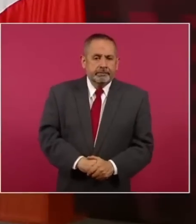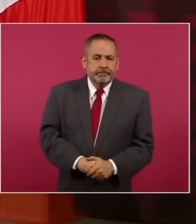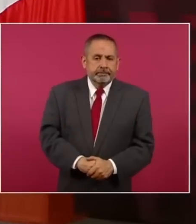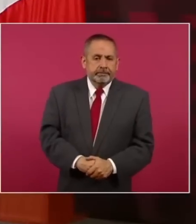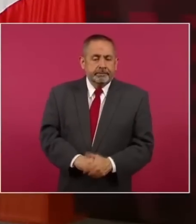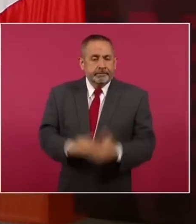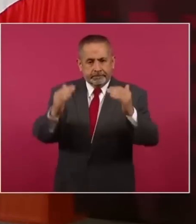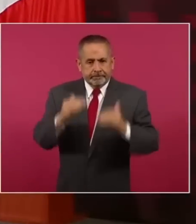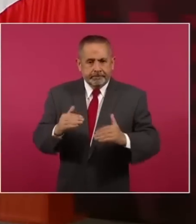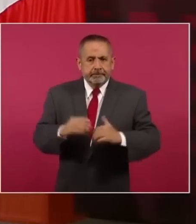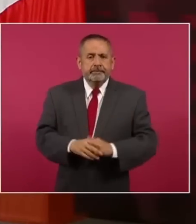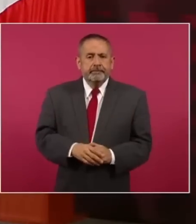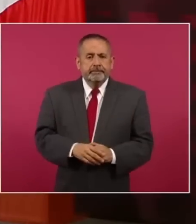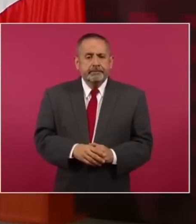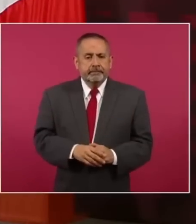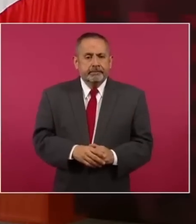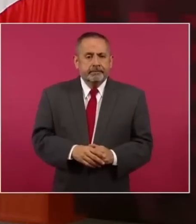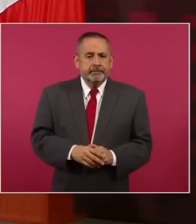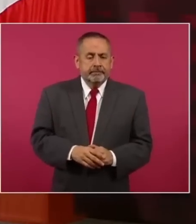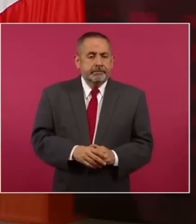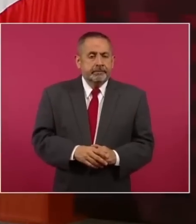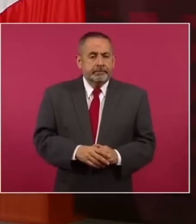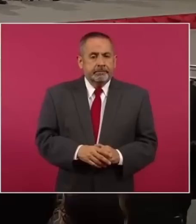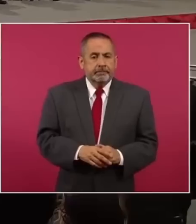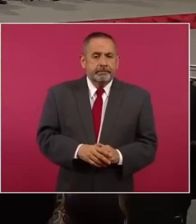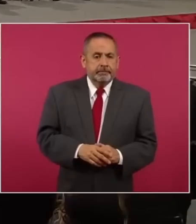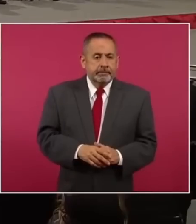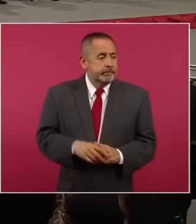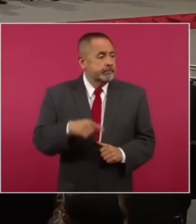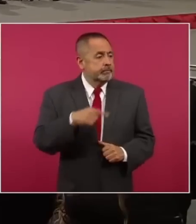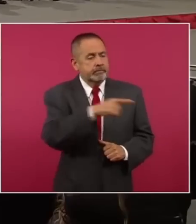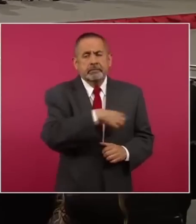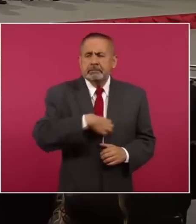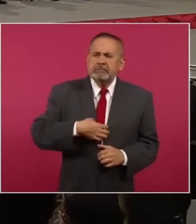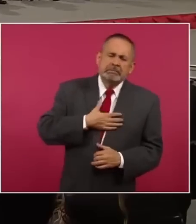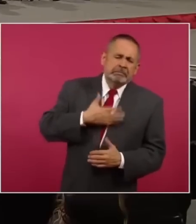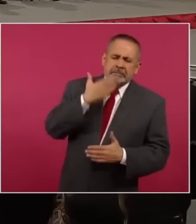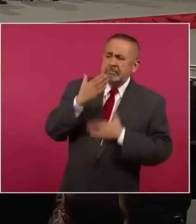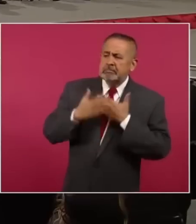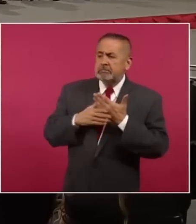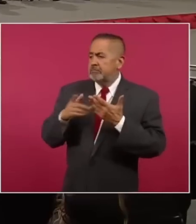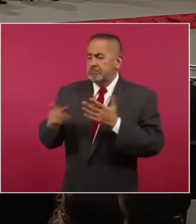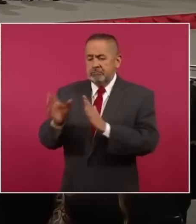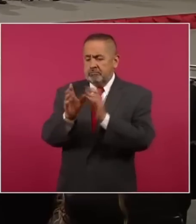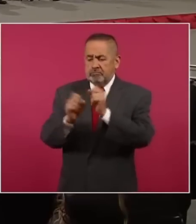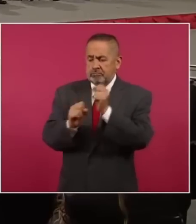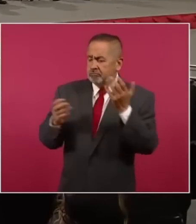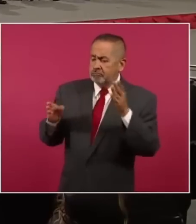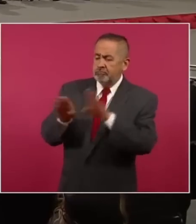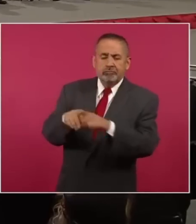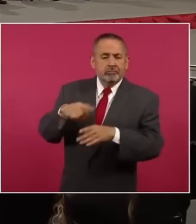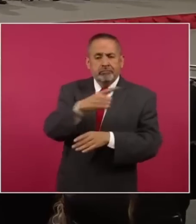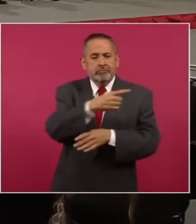Vamos con la siguiente noticia falsa. Se congratula la oposición por freno inconstitucional de un